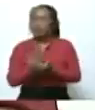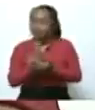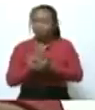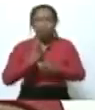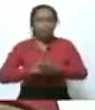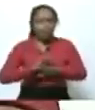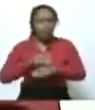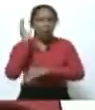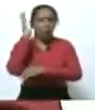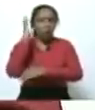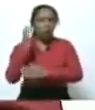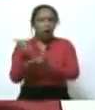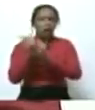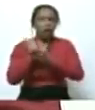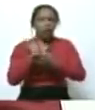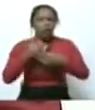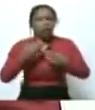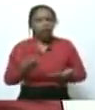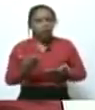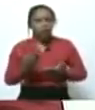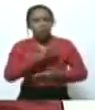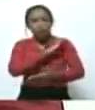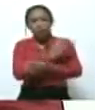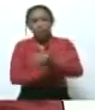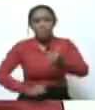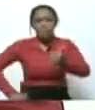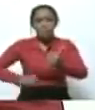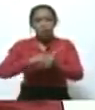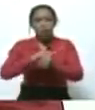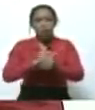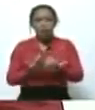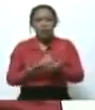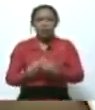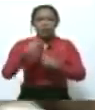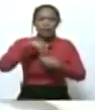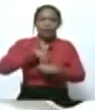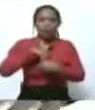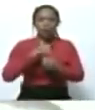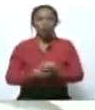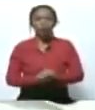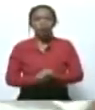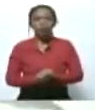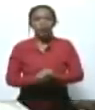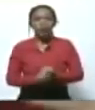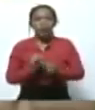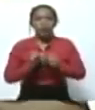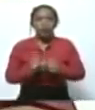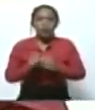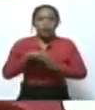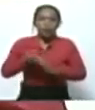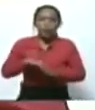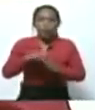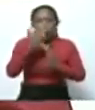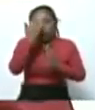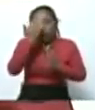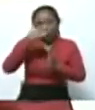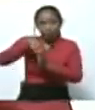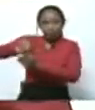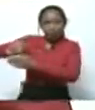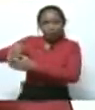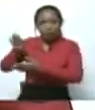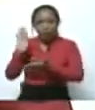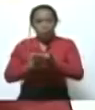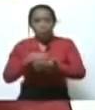ocurrido, los congresos nos ayudan a fortalecernos en lo interno. Se van quedando atrás los que tienen